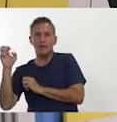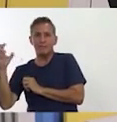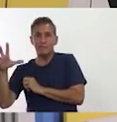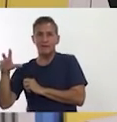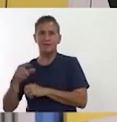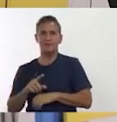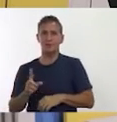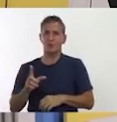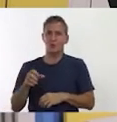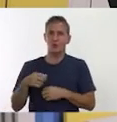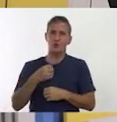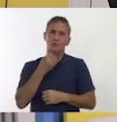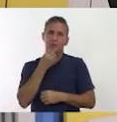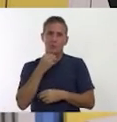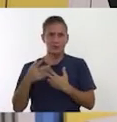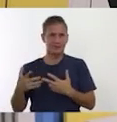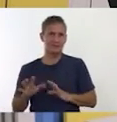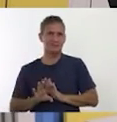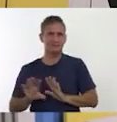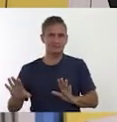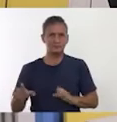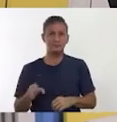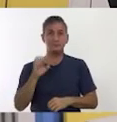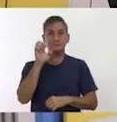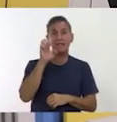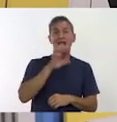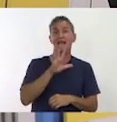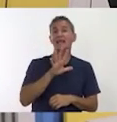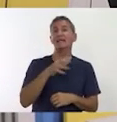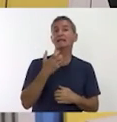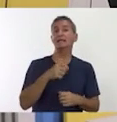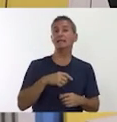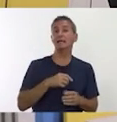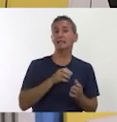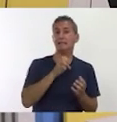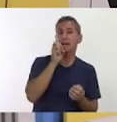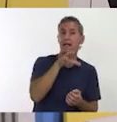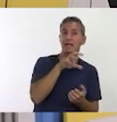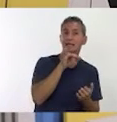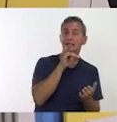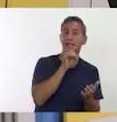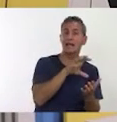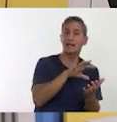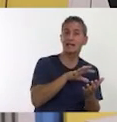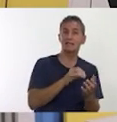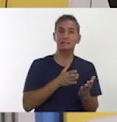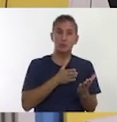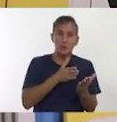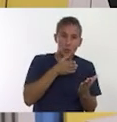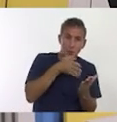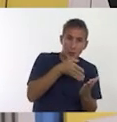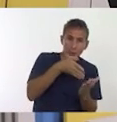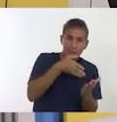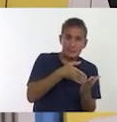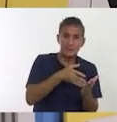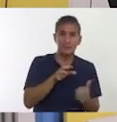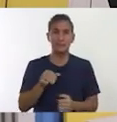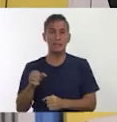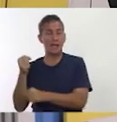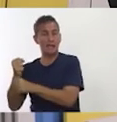condición que tiene el fotoefecto, que la energía de la radiación incidente va a ser igual al trabajo de